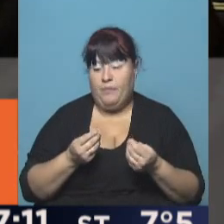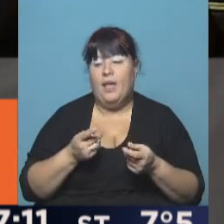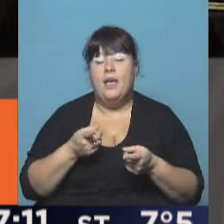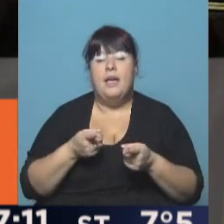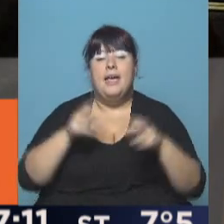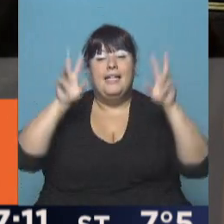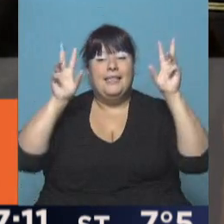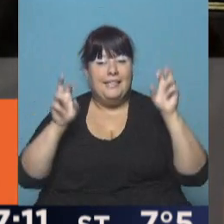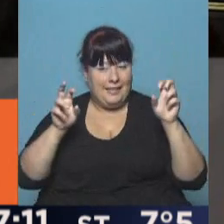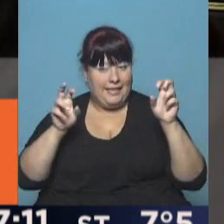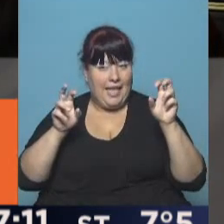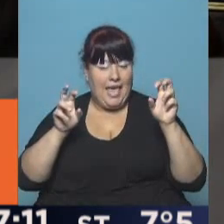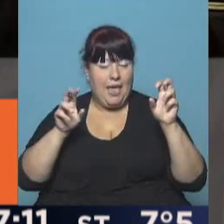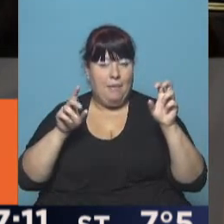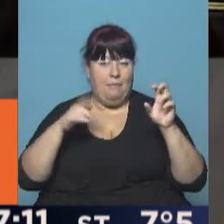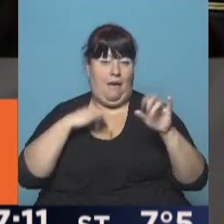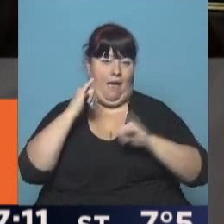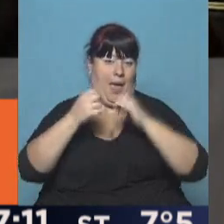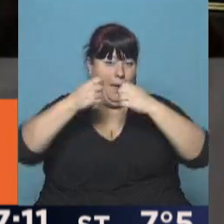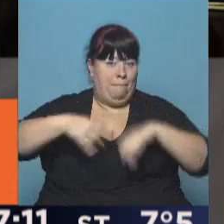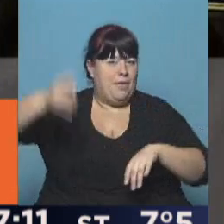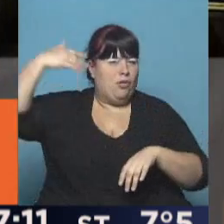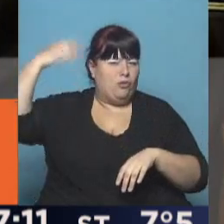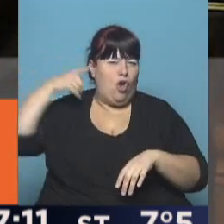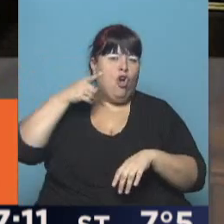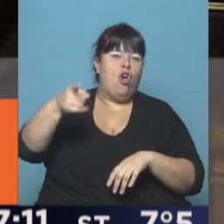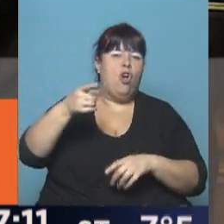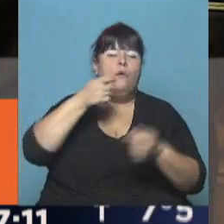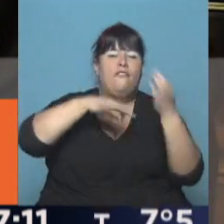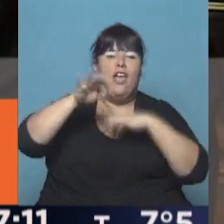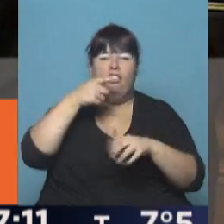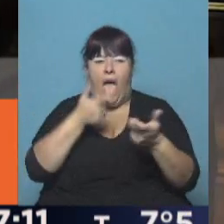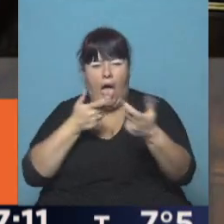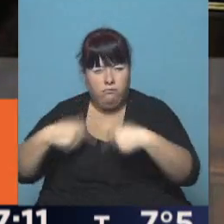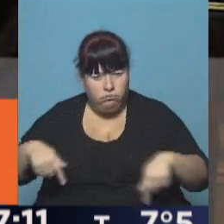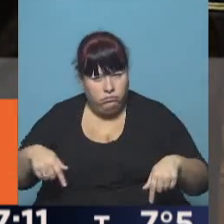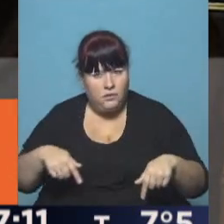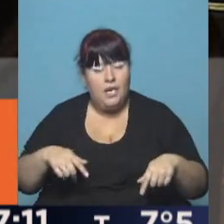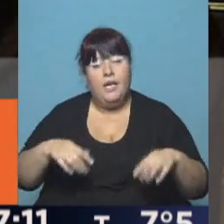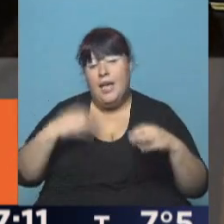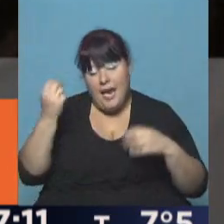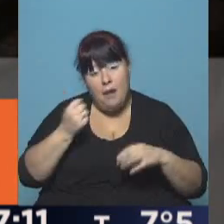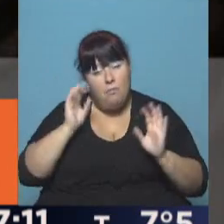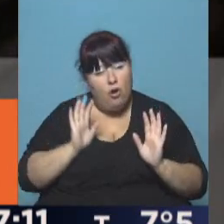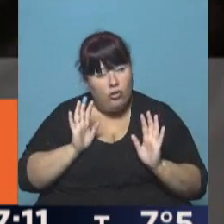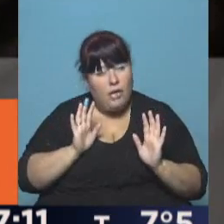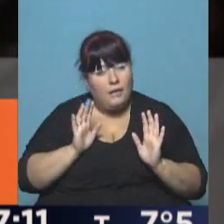la causa que habíamos iniciado por contrabando de armas era menester